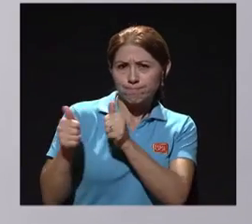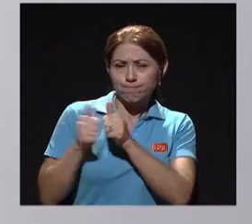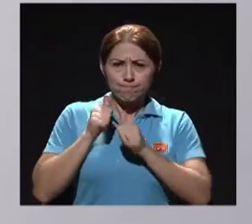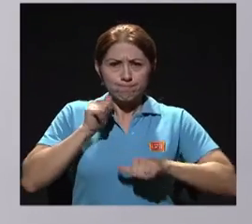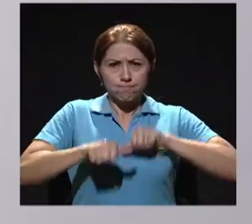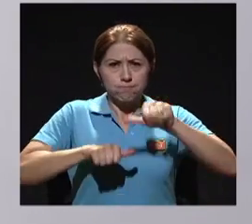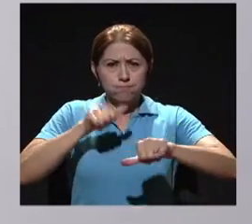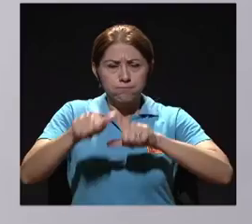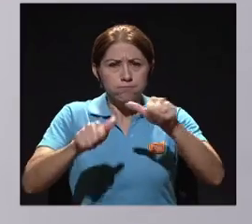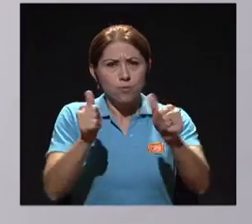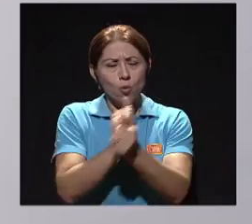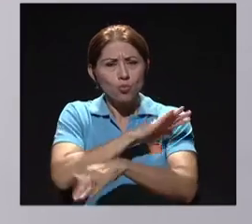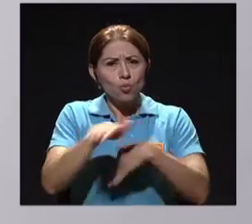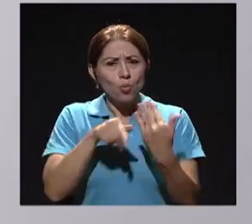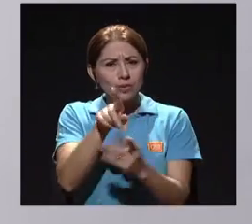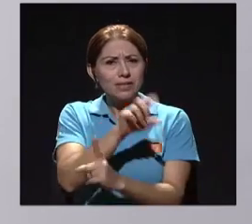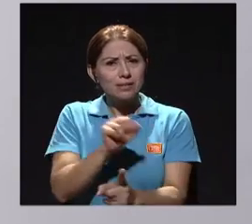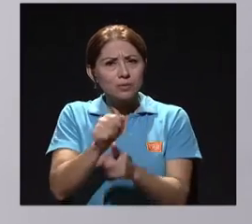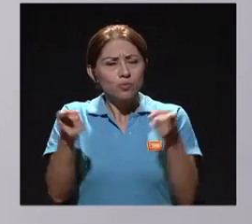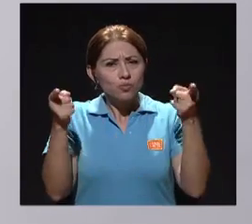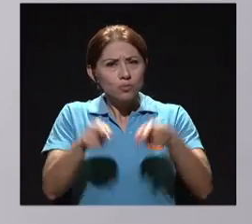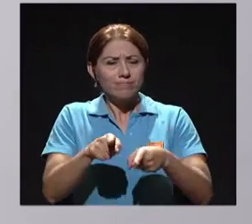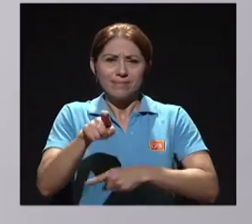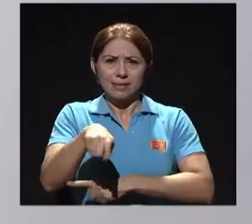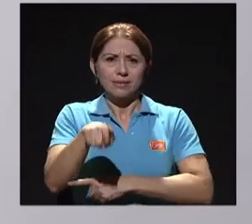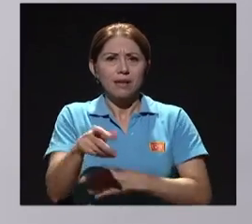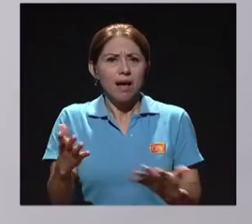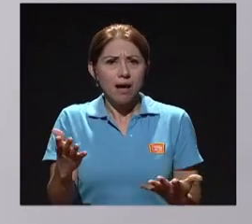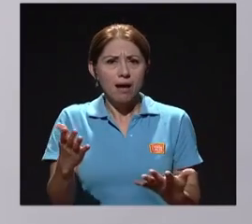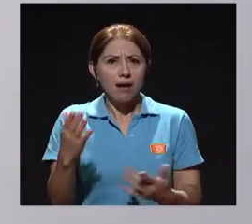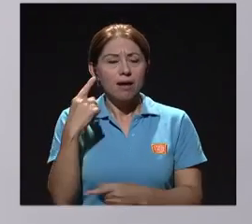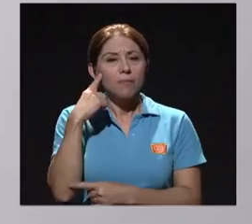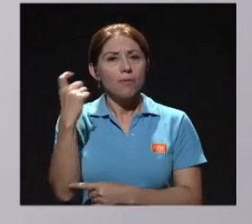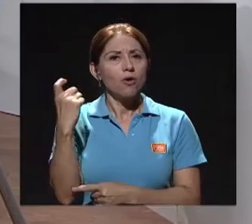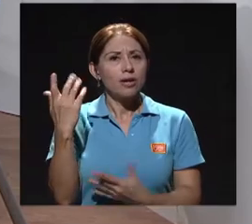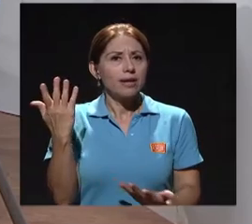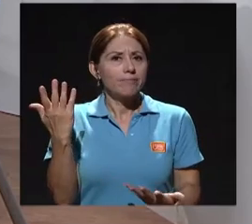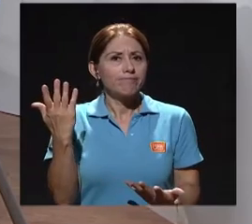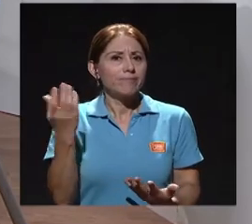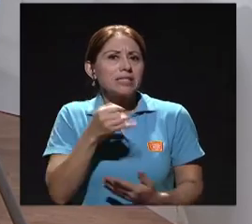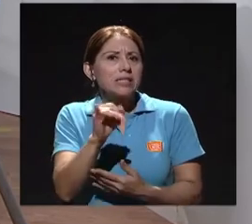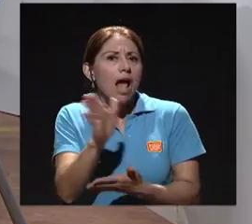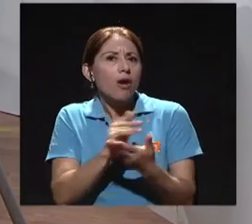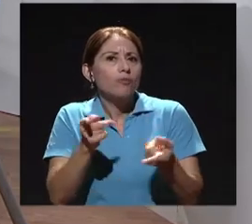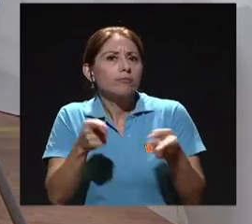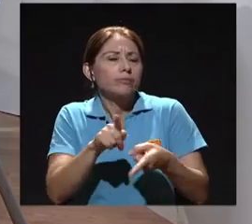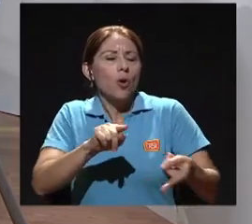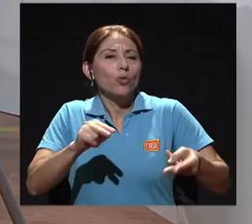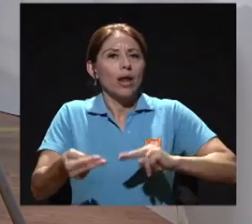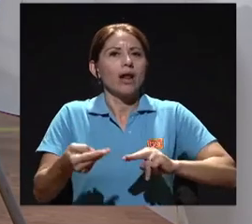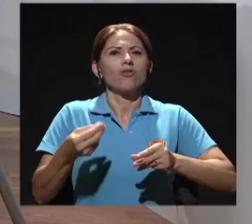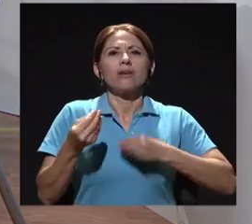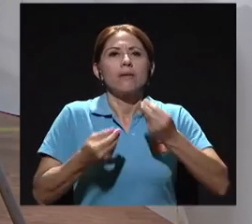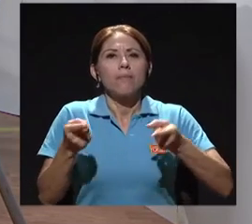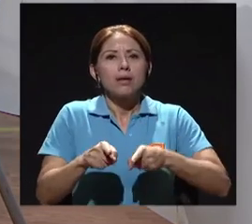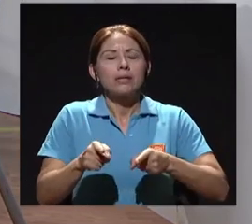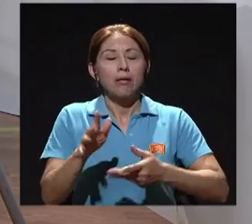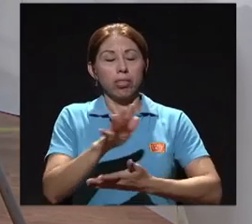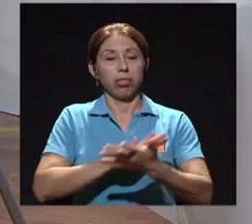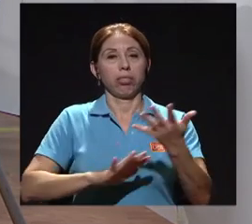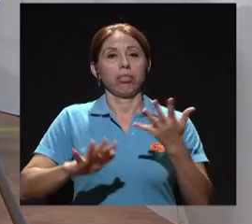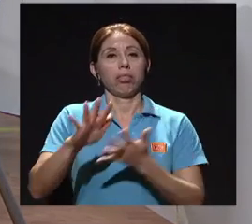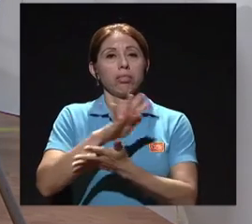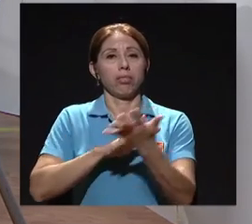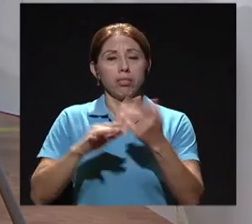con la salada junto con el pueblo en este completamente necesaria porque de lo contrario caeríamos en el caos